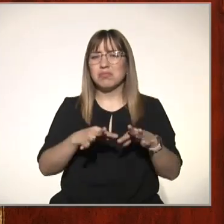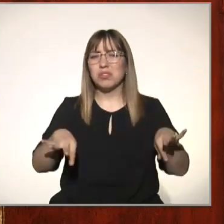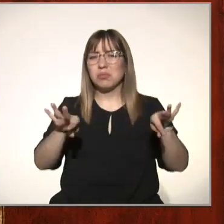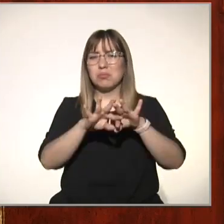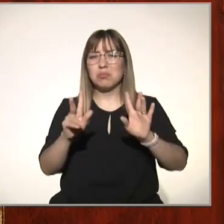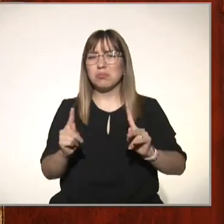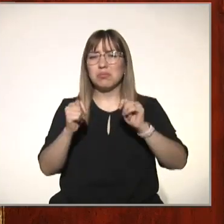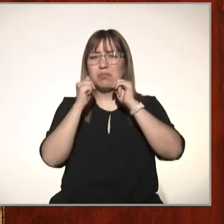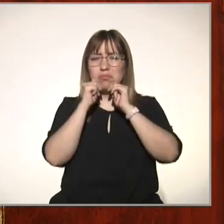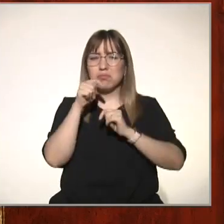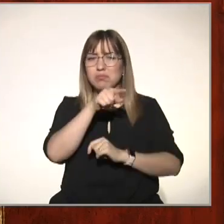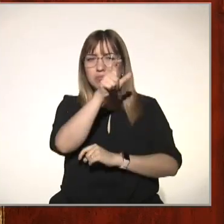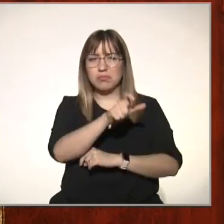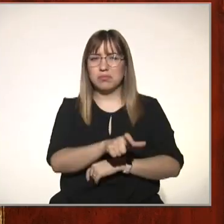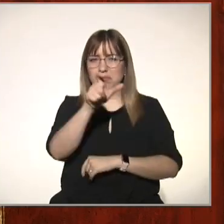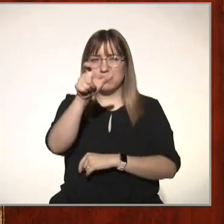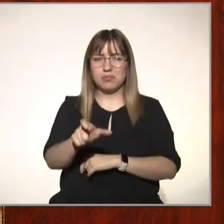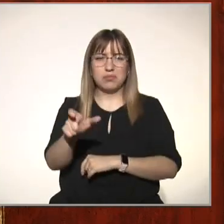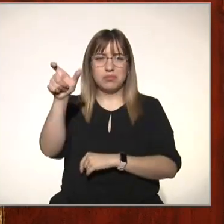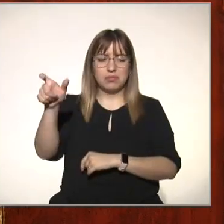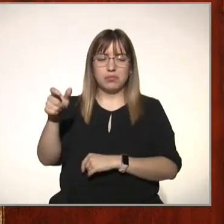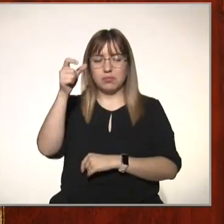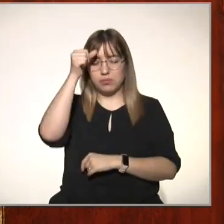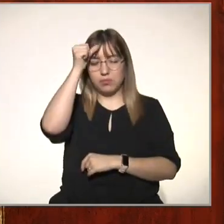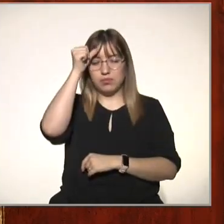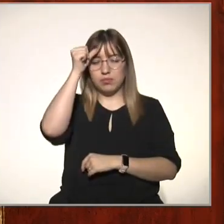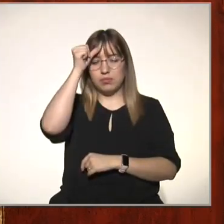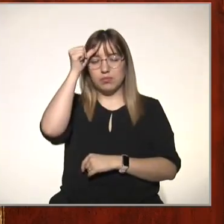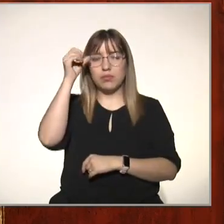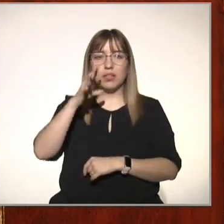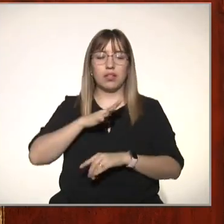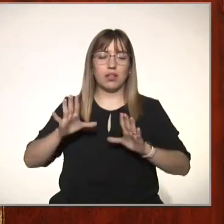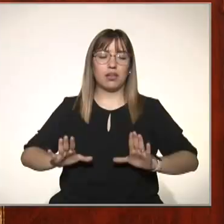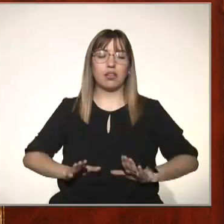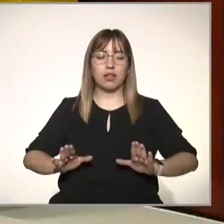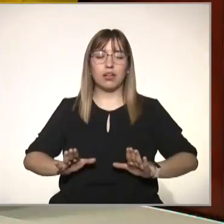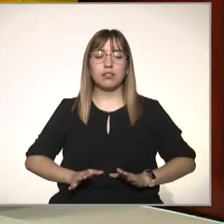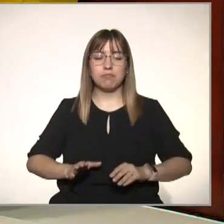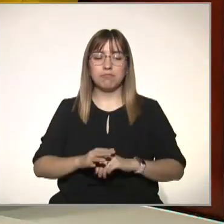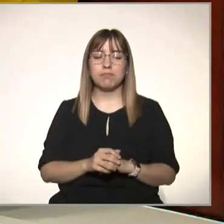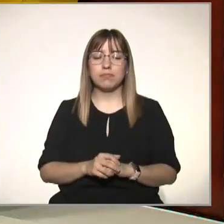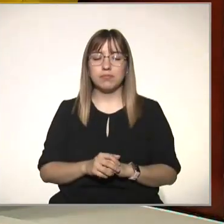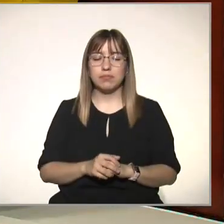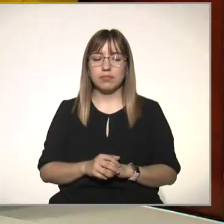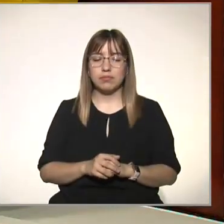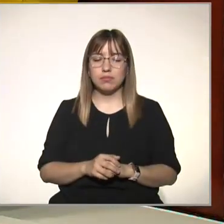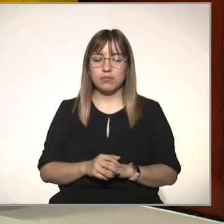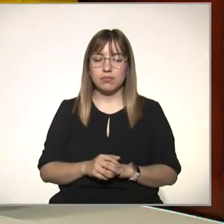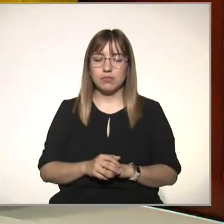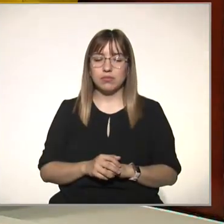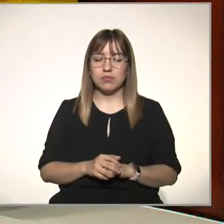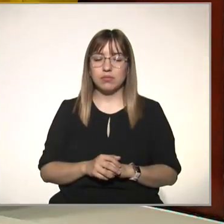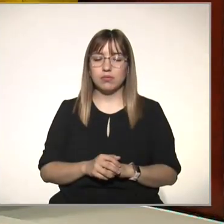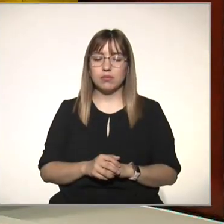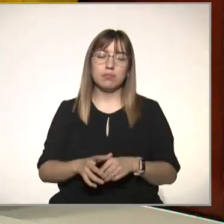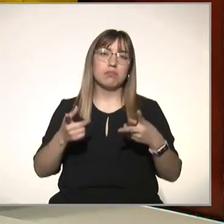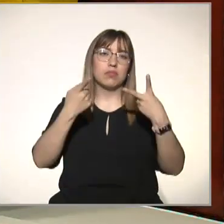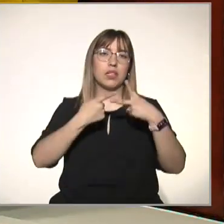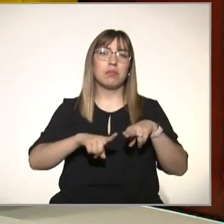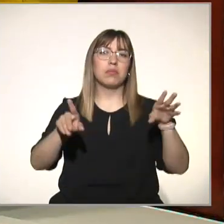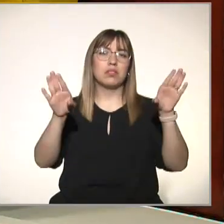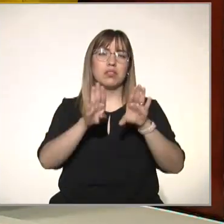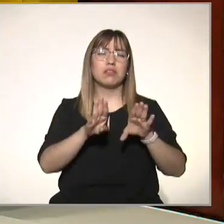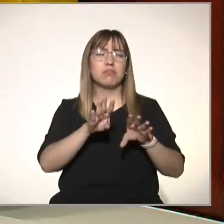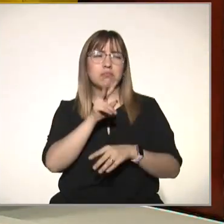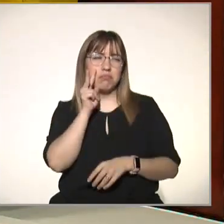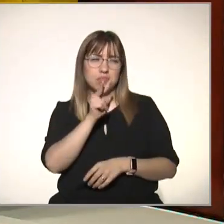personas, en identidad, en expresión y en sexualidad. Fíjate que es todo un sistema predictivo. Queremos ver la genitalidad y a partir de eso, que no vemos en la calle en realidad, que la